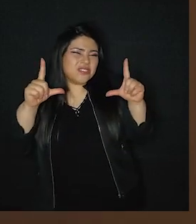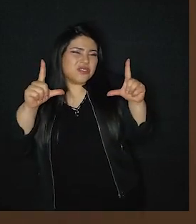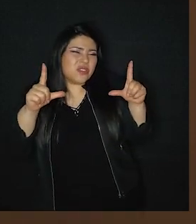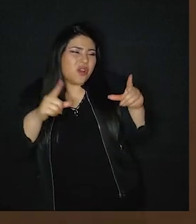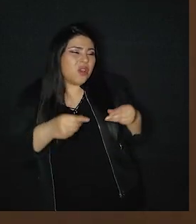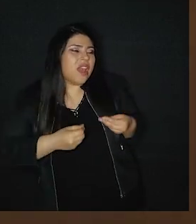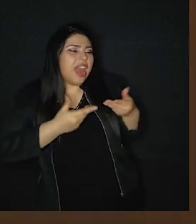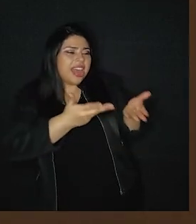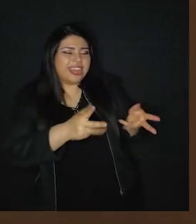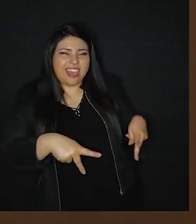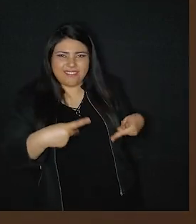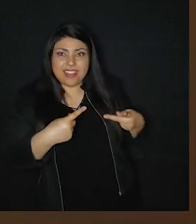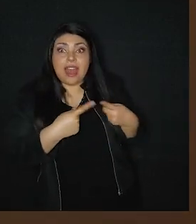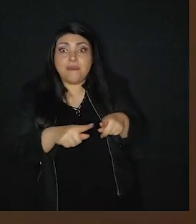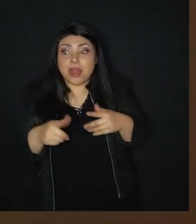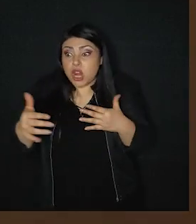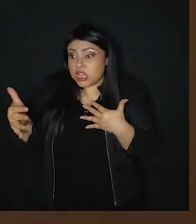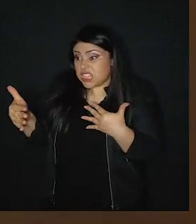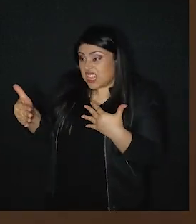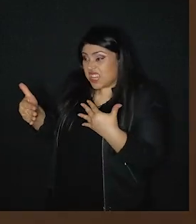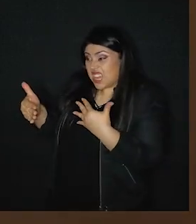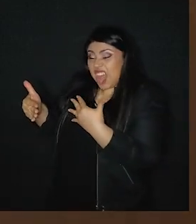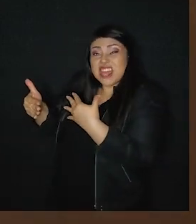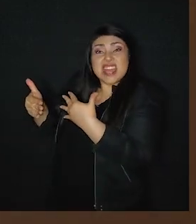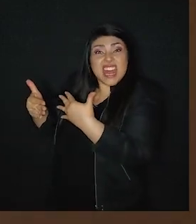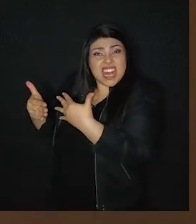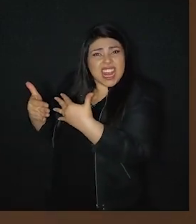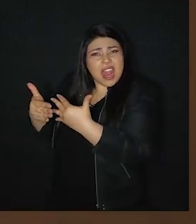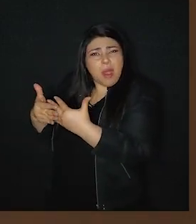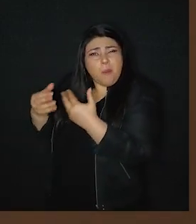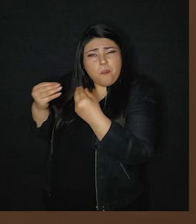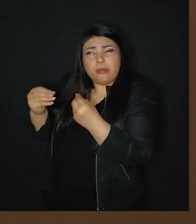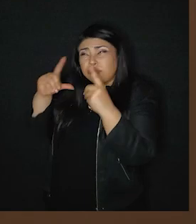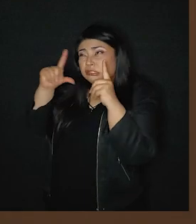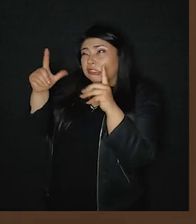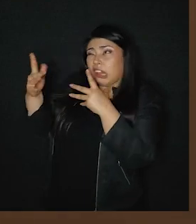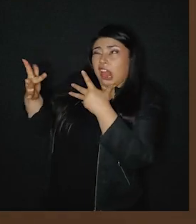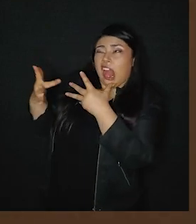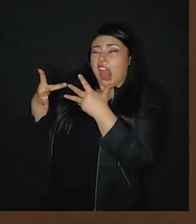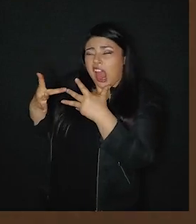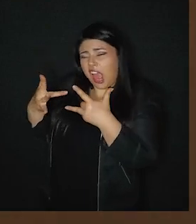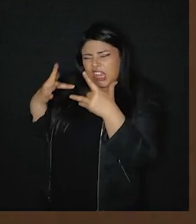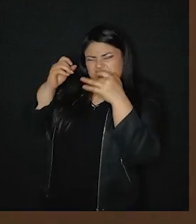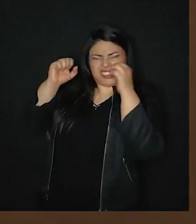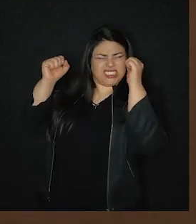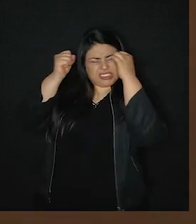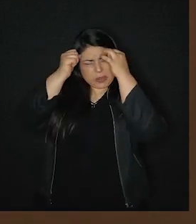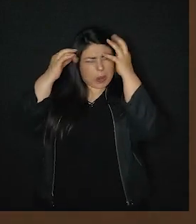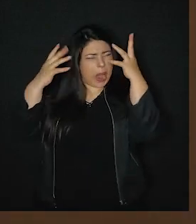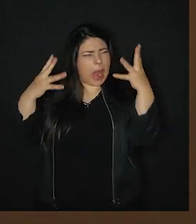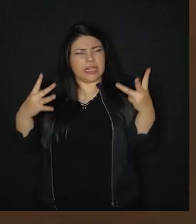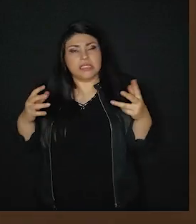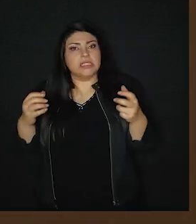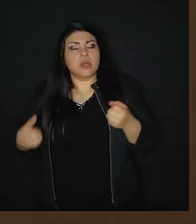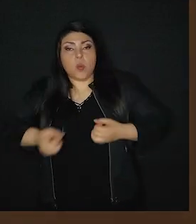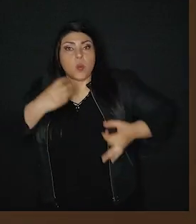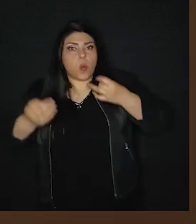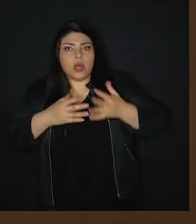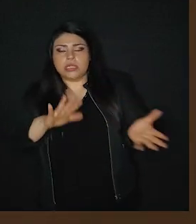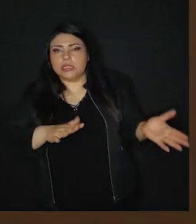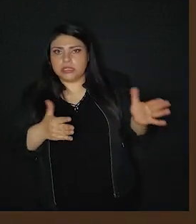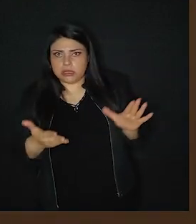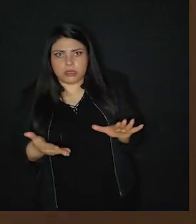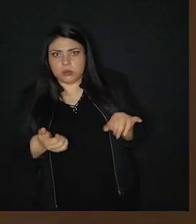pero si te acercas mucho al sol la esencia del sol podría destruirte de que más no podemos estar cerca